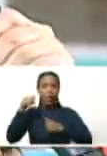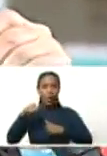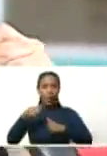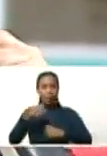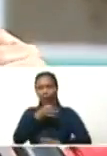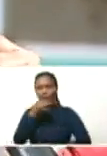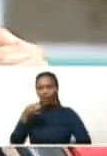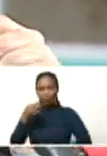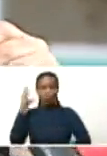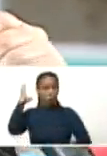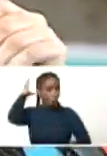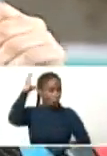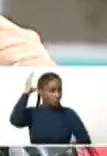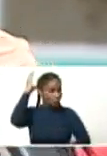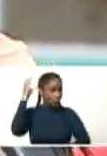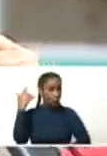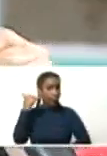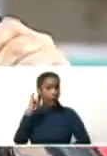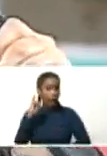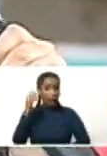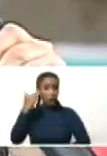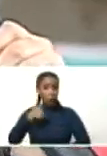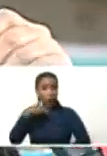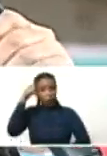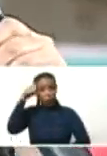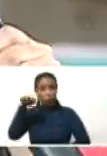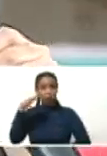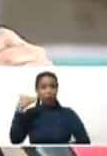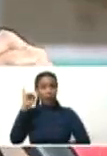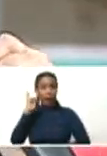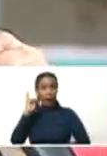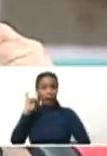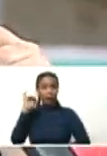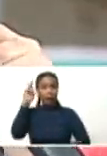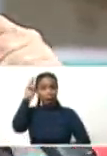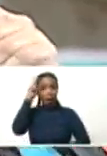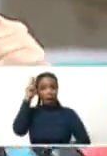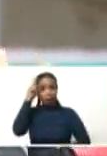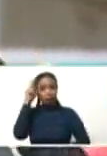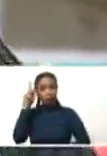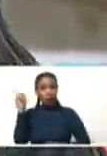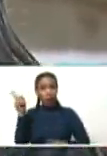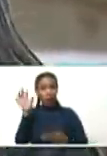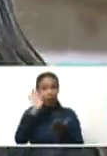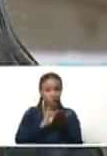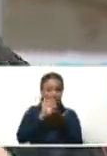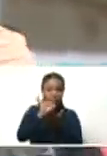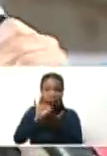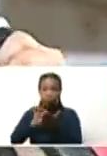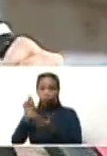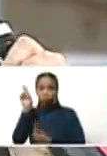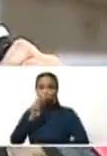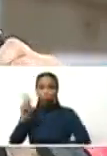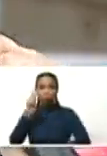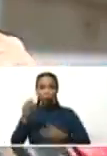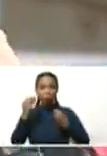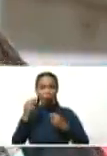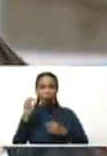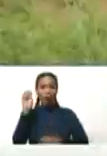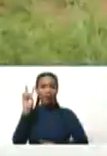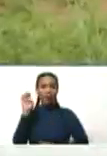nivel de conciencia que ha adquirido nuestro pueblo, que ha adquirido nuestros profesores a través de las estrategias que hemos utilizado con la